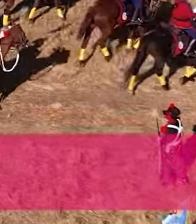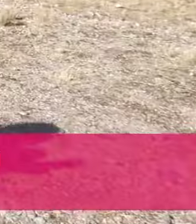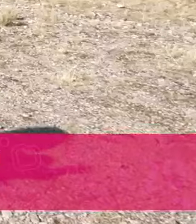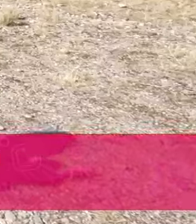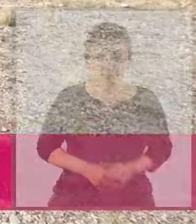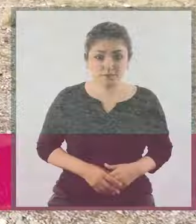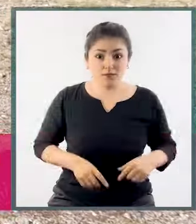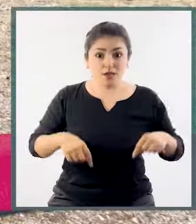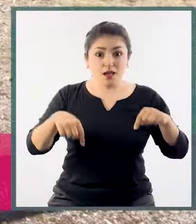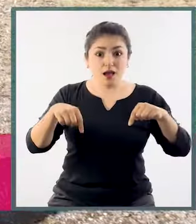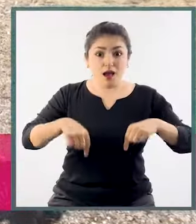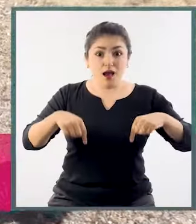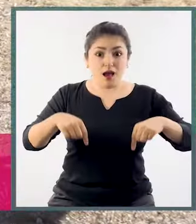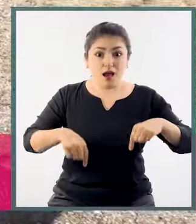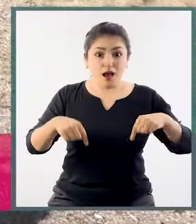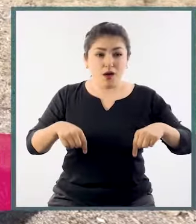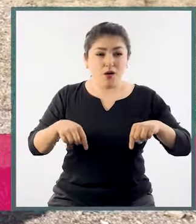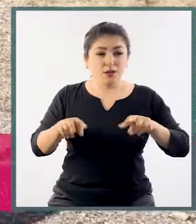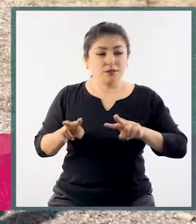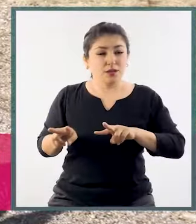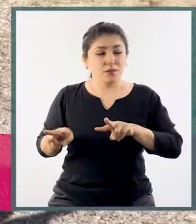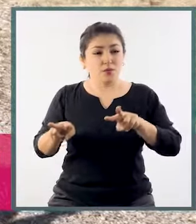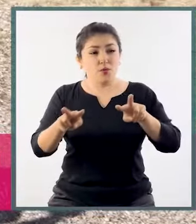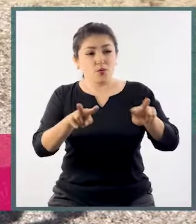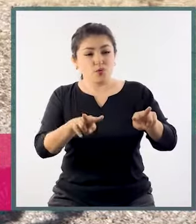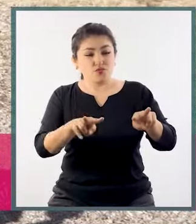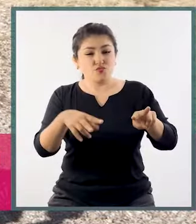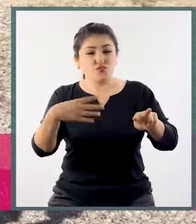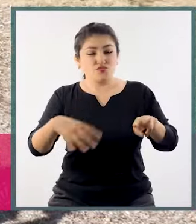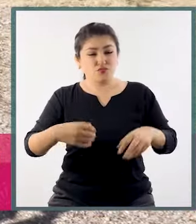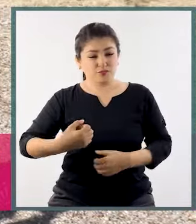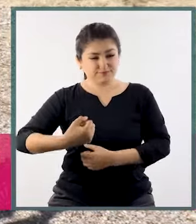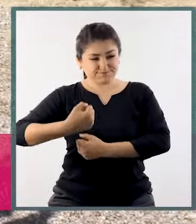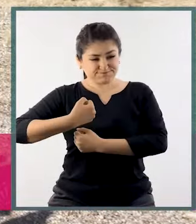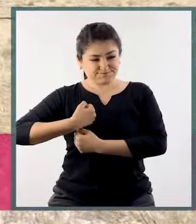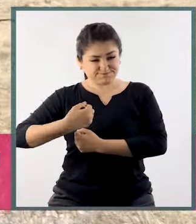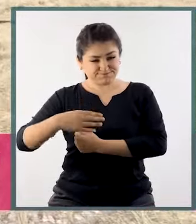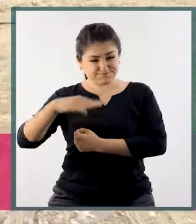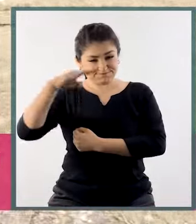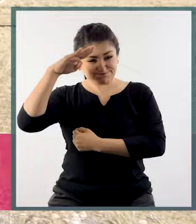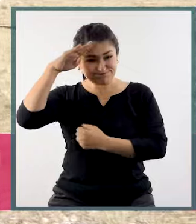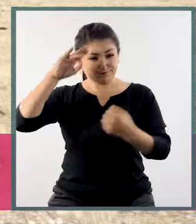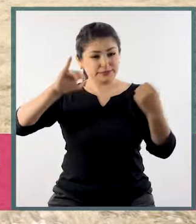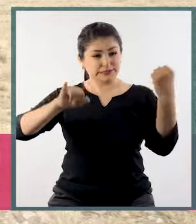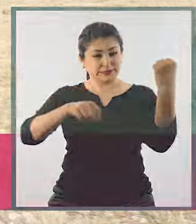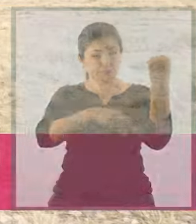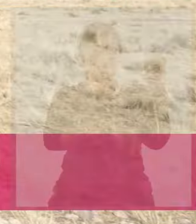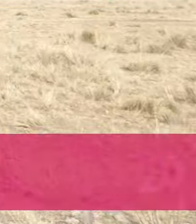En estos momentos estamos viendo el ingreso de los húsares de Junín.